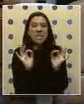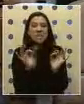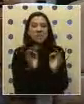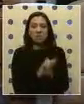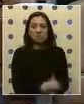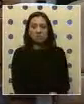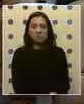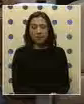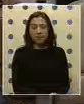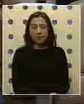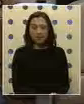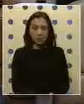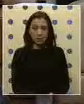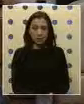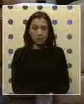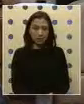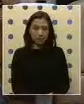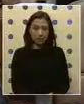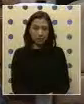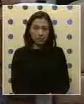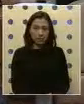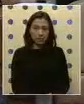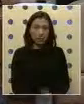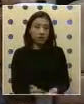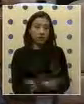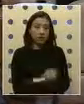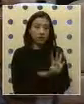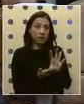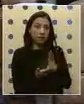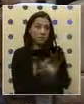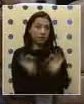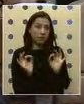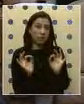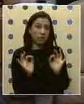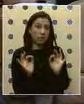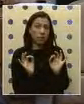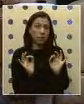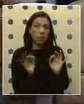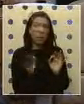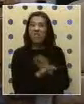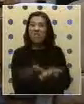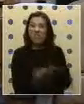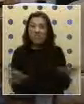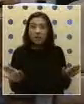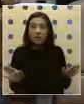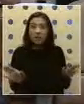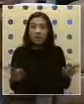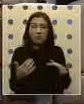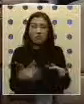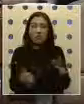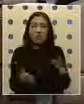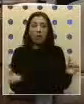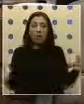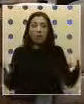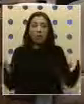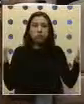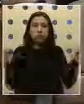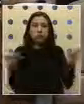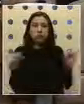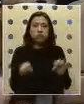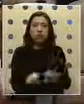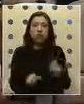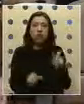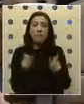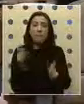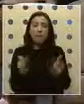modelo. Y este es un modelo que llegó a su término, que se derrumba, y la